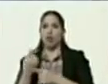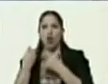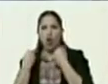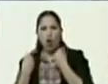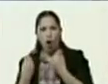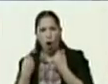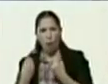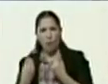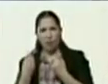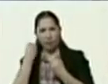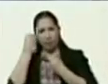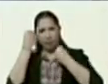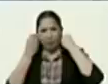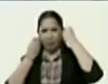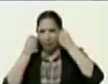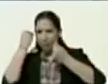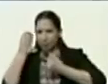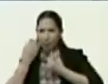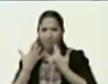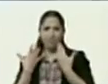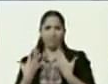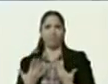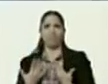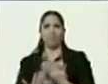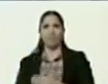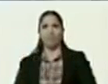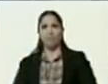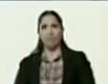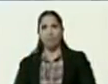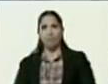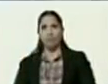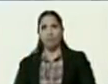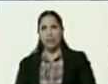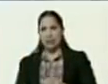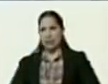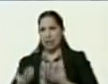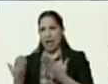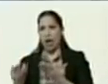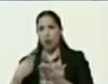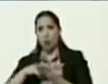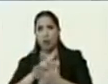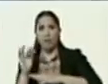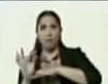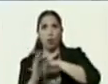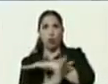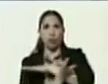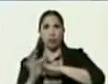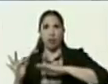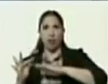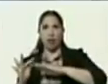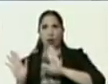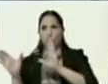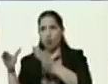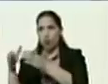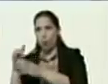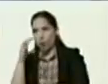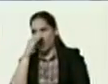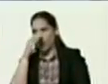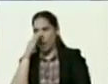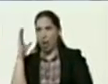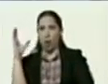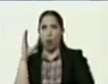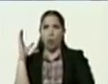ocurre pensar siquiera en entregar nuestra frontera occidental a un grupo criminal colombiano